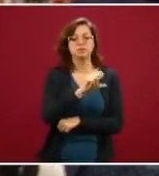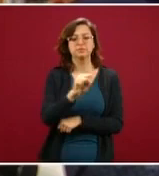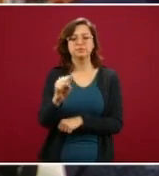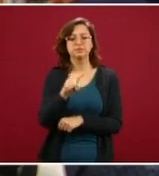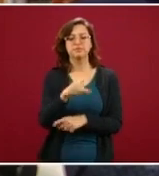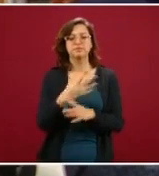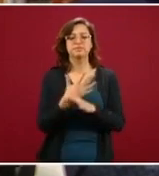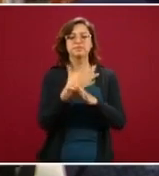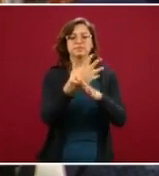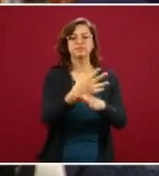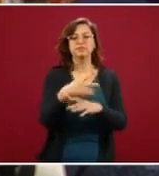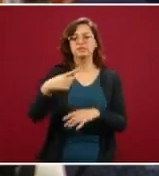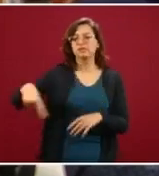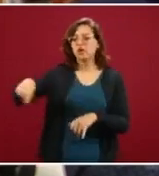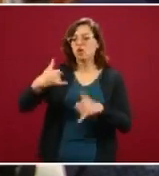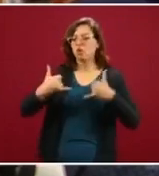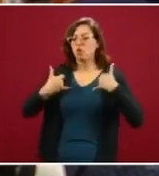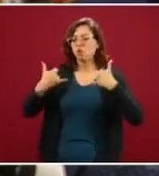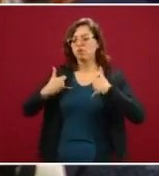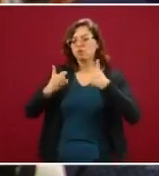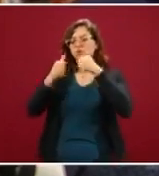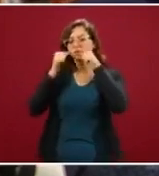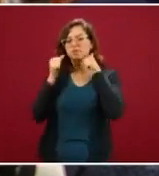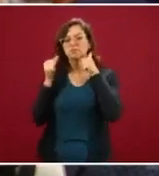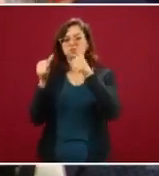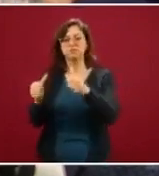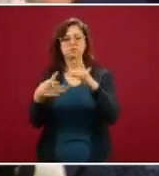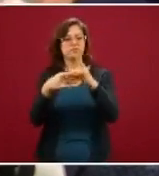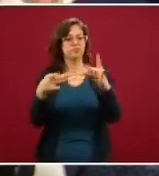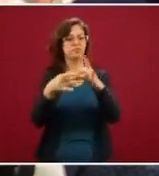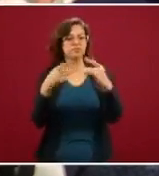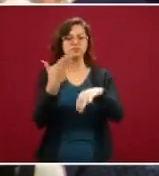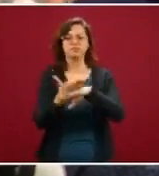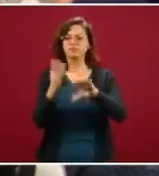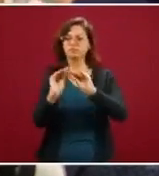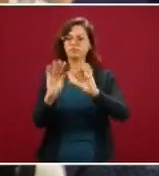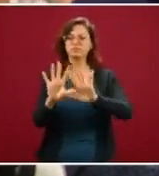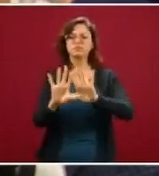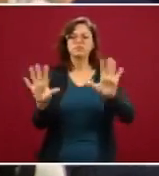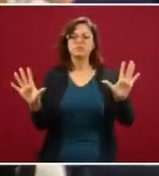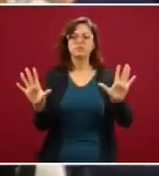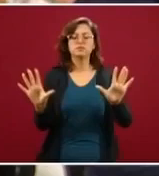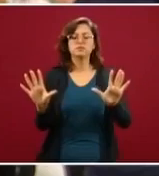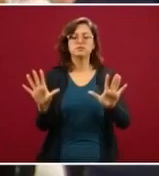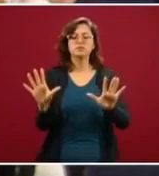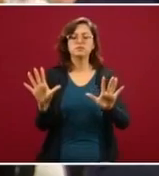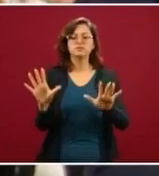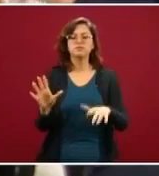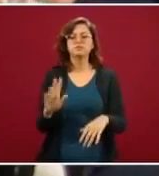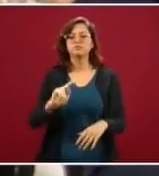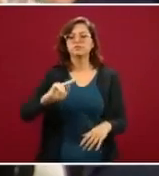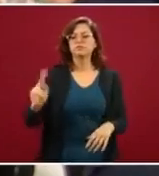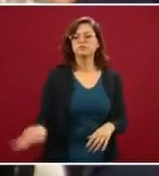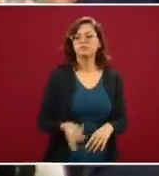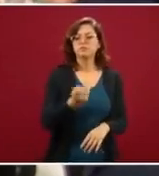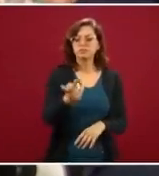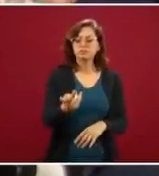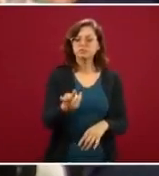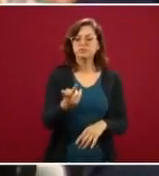atención rural al adolescente. Ya lo expuso muy puntualmente la doctora, y la pregunta